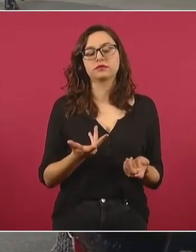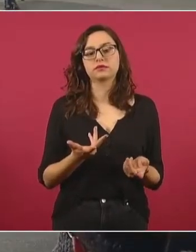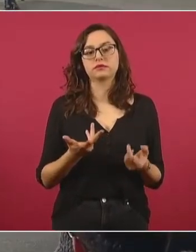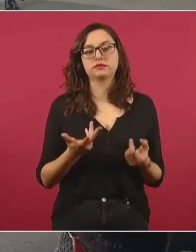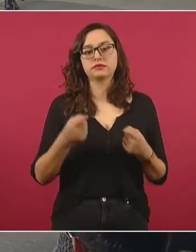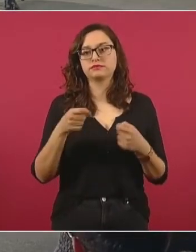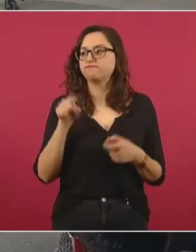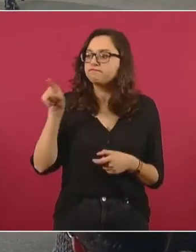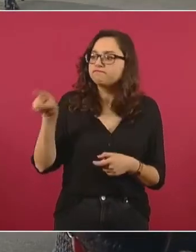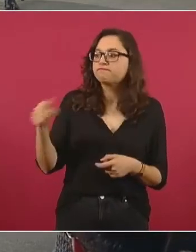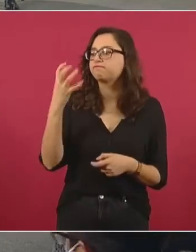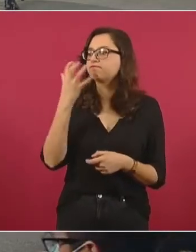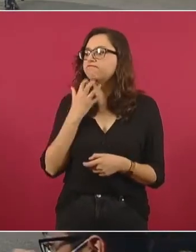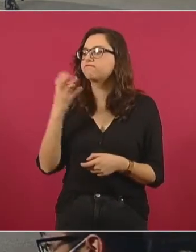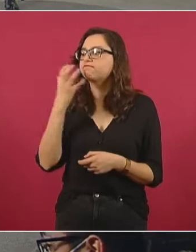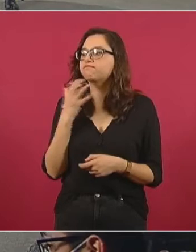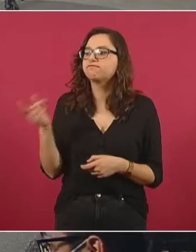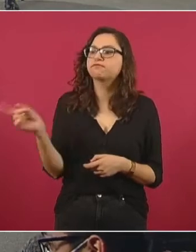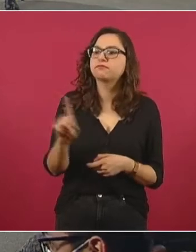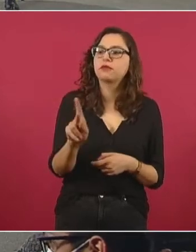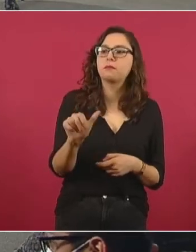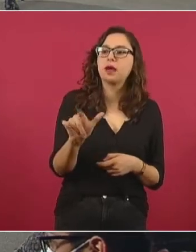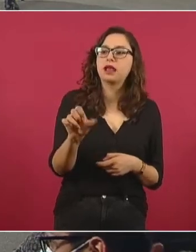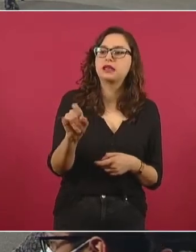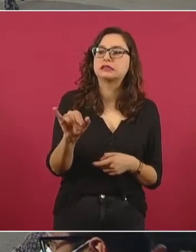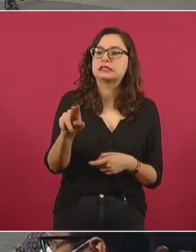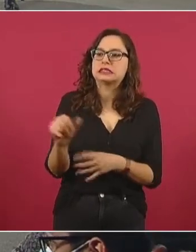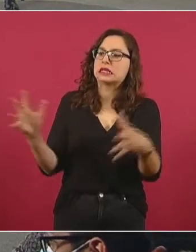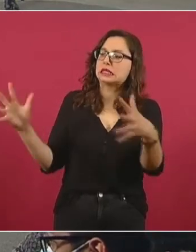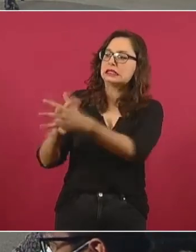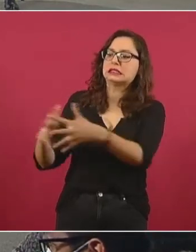Israel y Palestina